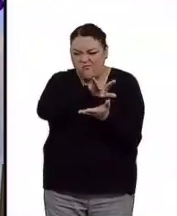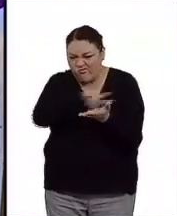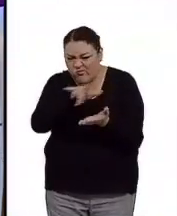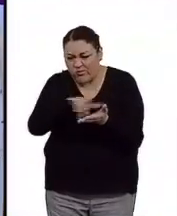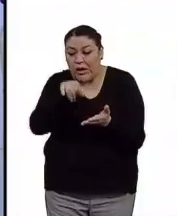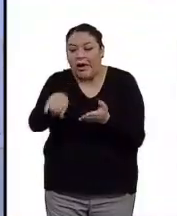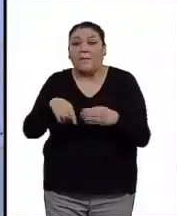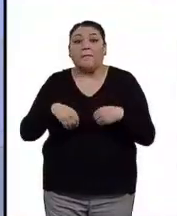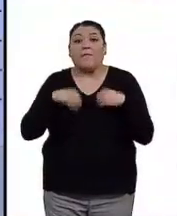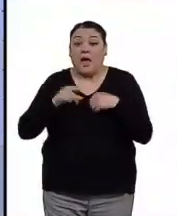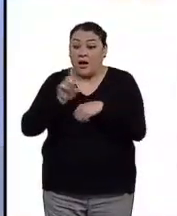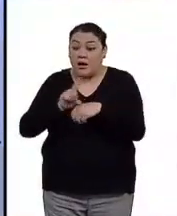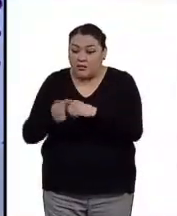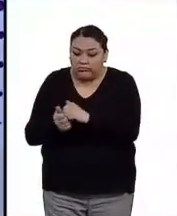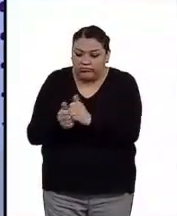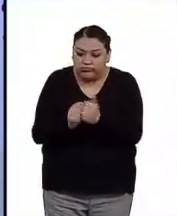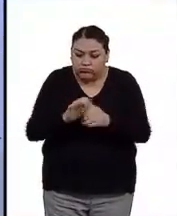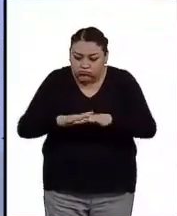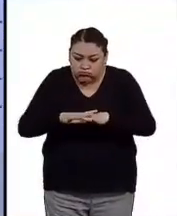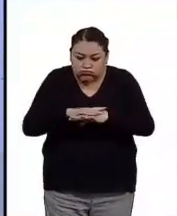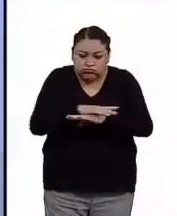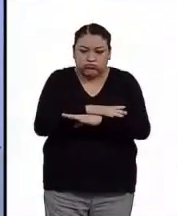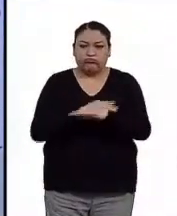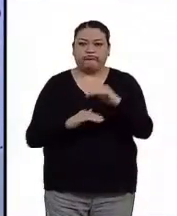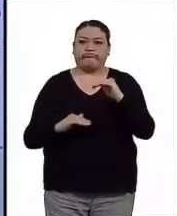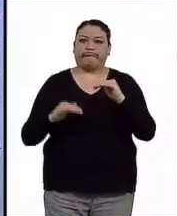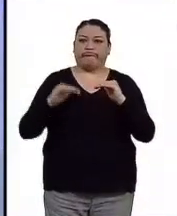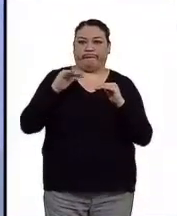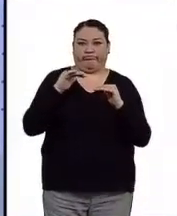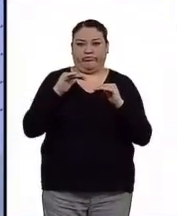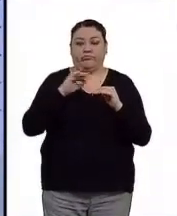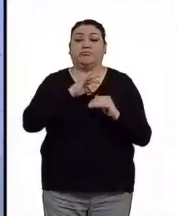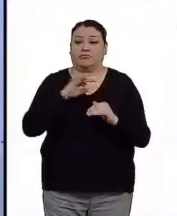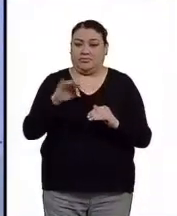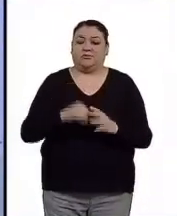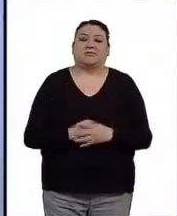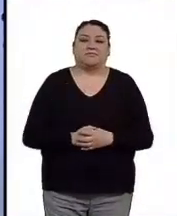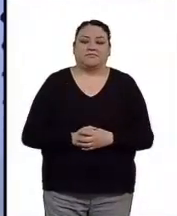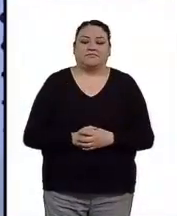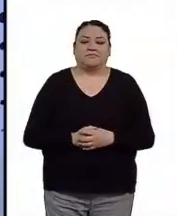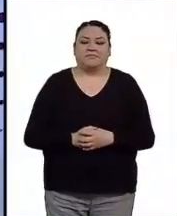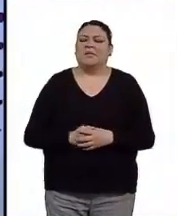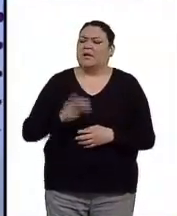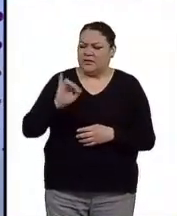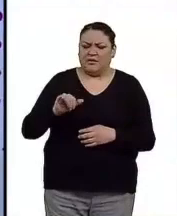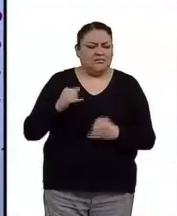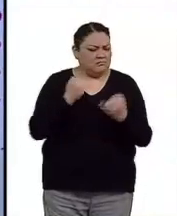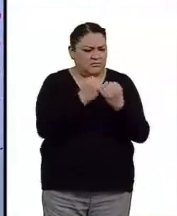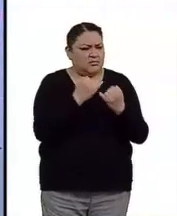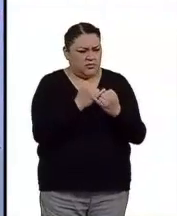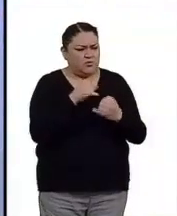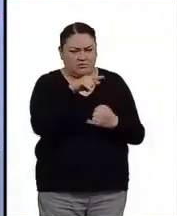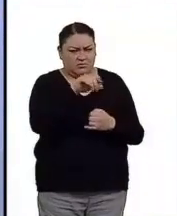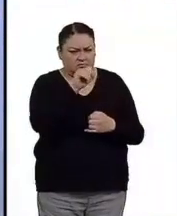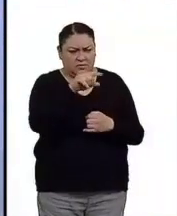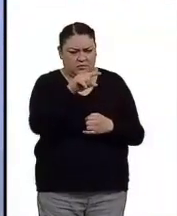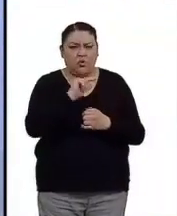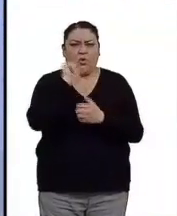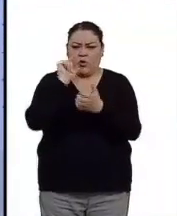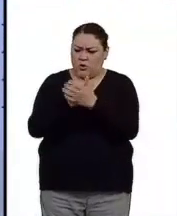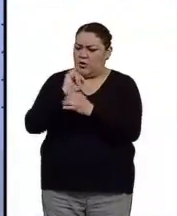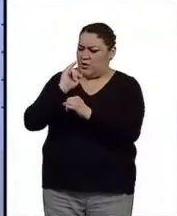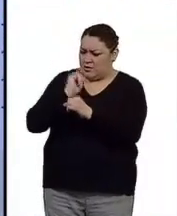la vida cotidiana y la realidad de las mujeres. Sí, Jimena, también querías... Sí, básicamente esto, ¿no? Digamos, estos estándares,